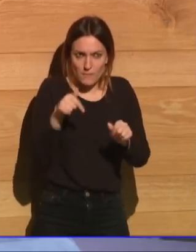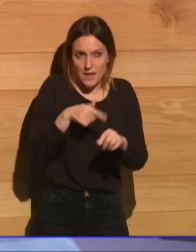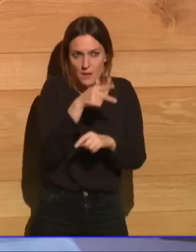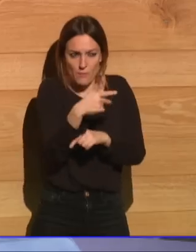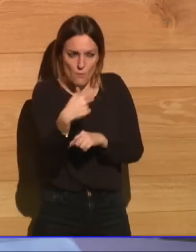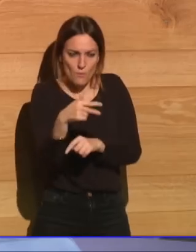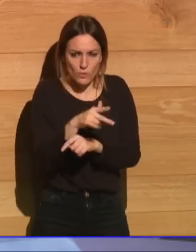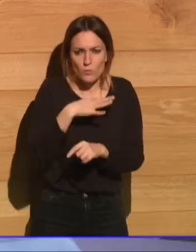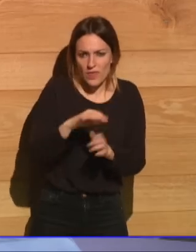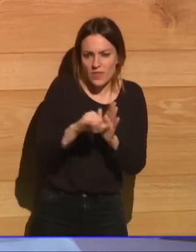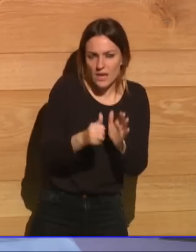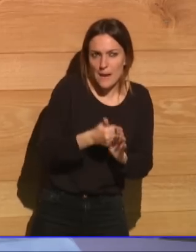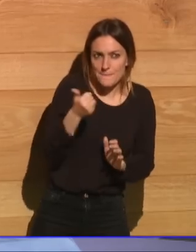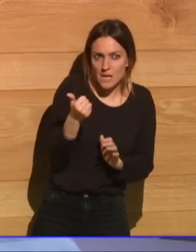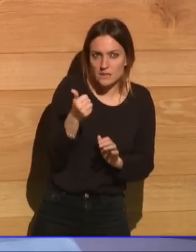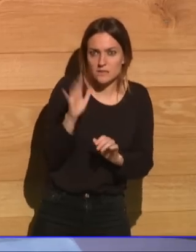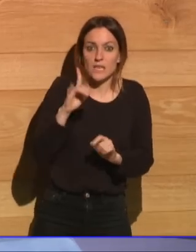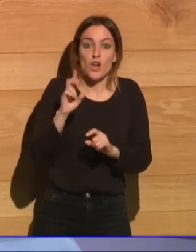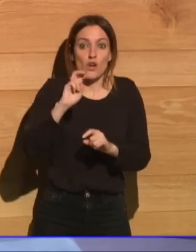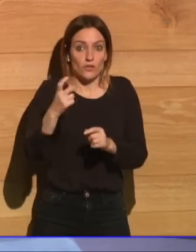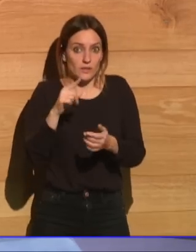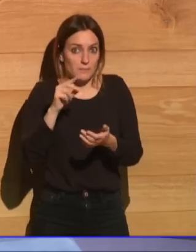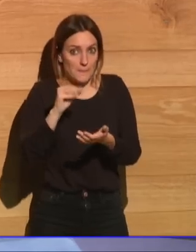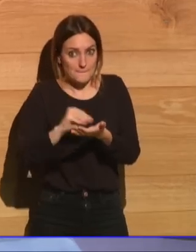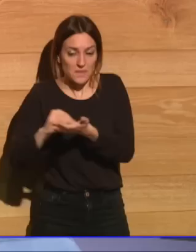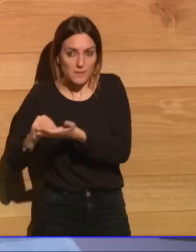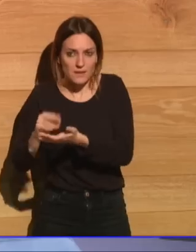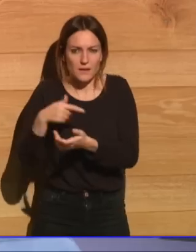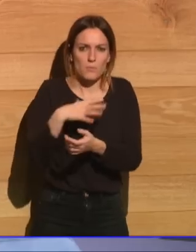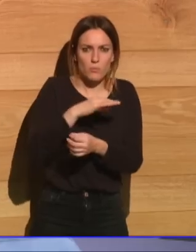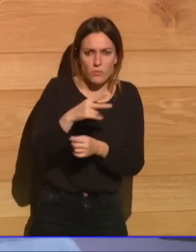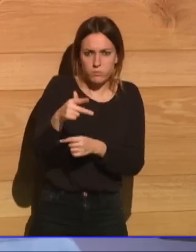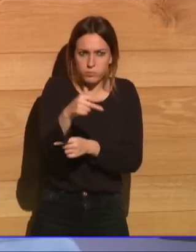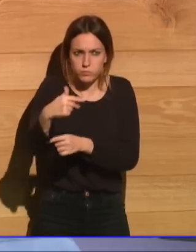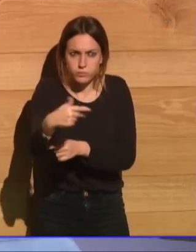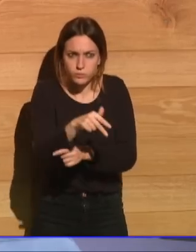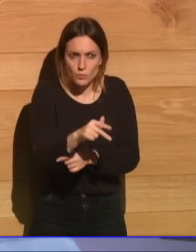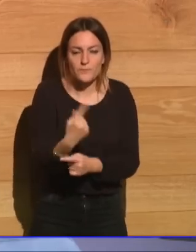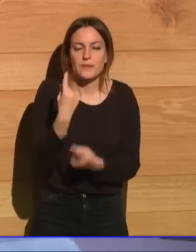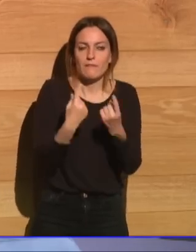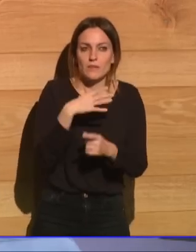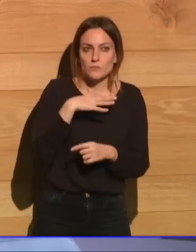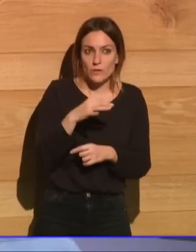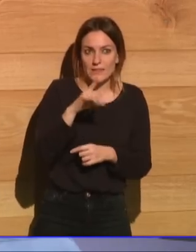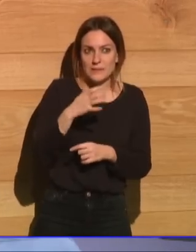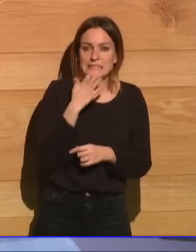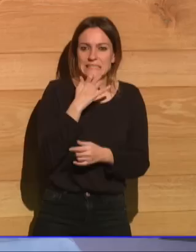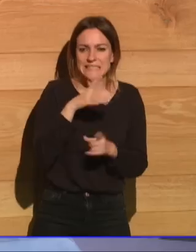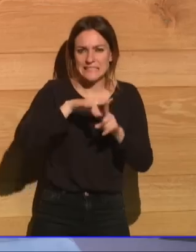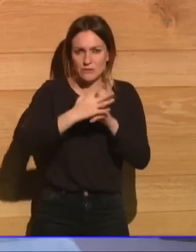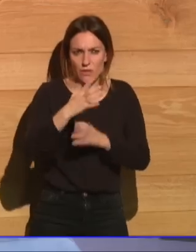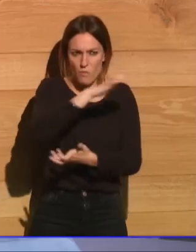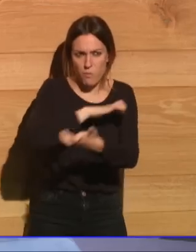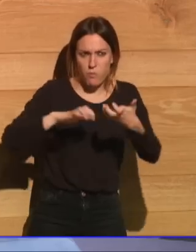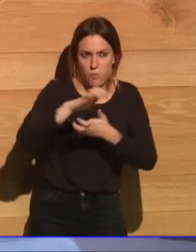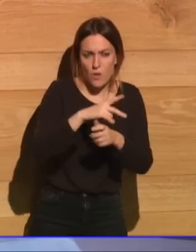acaba un poco más cerca. En ocasiones es cobertura distribuida con un sentido estético determinado. Y cuando se trata de invocar situaciones como esas